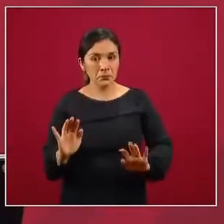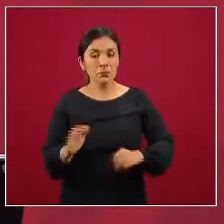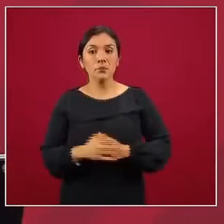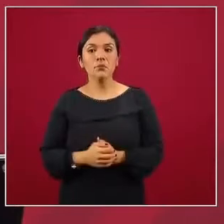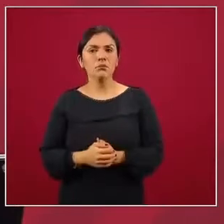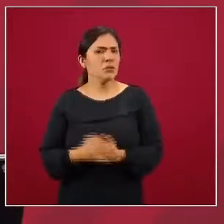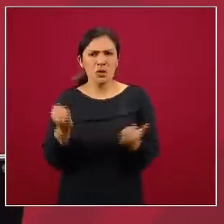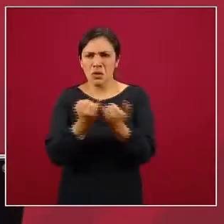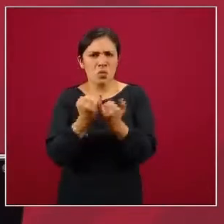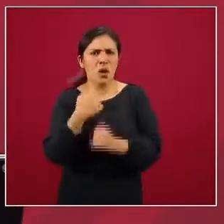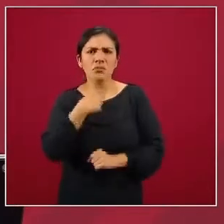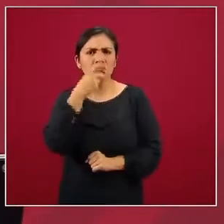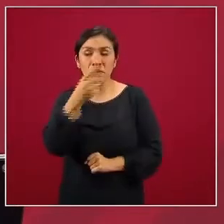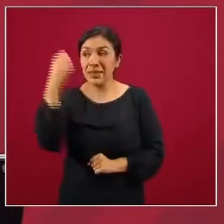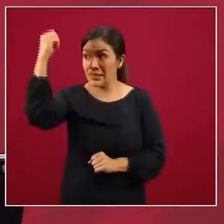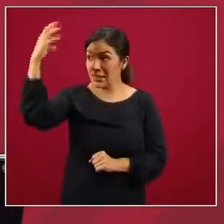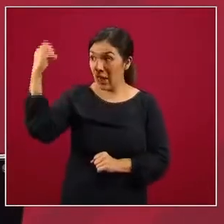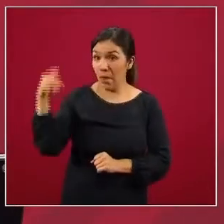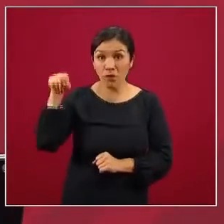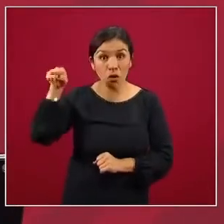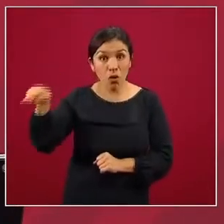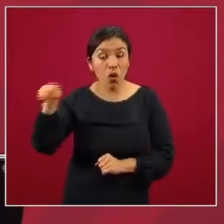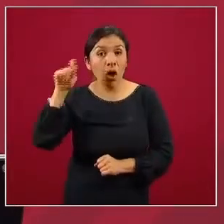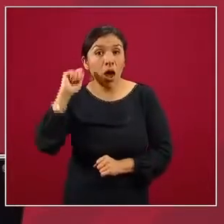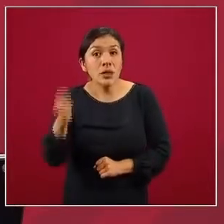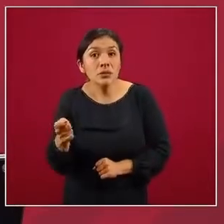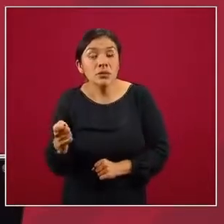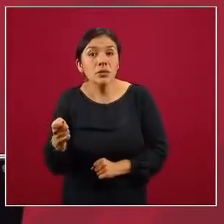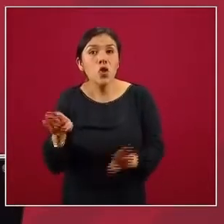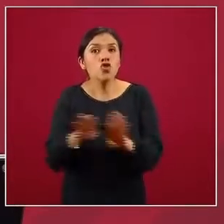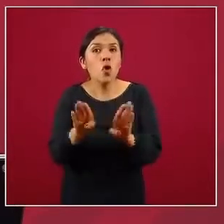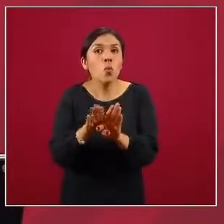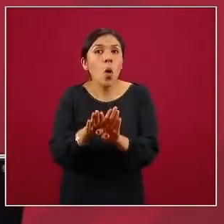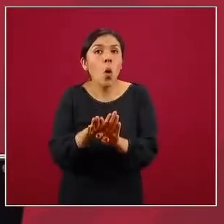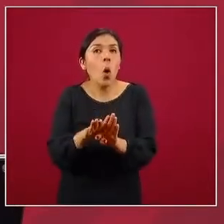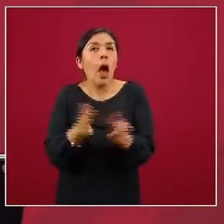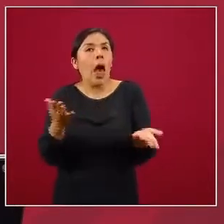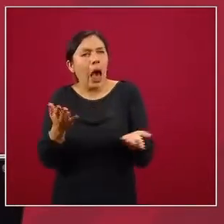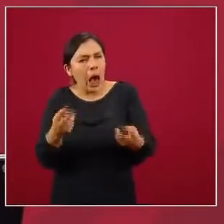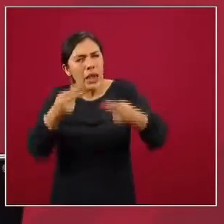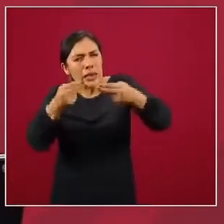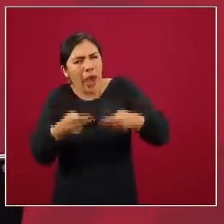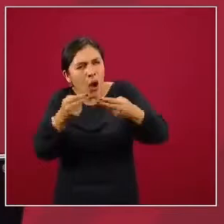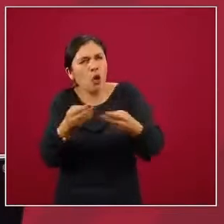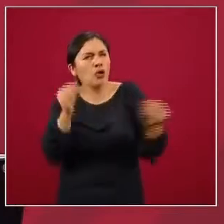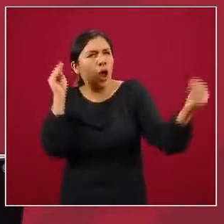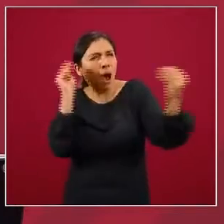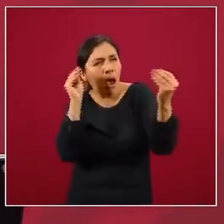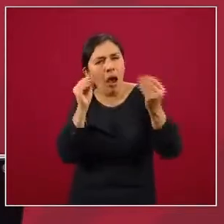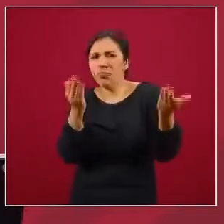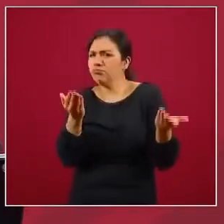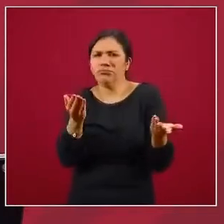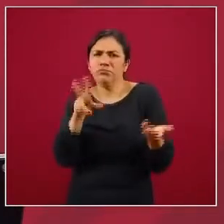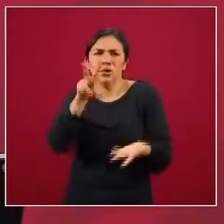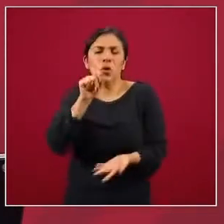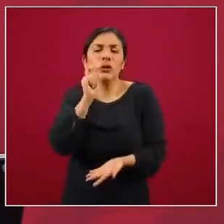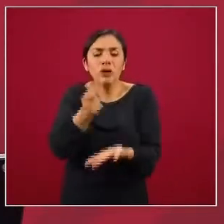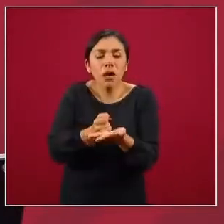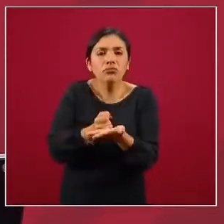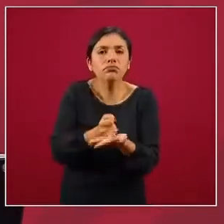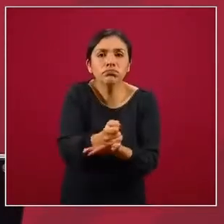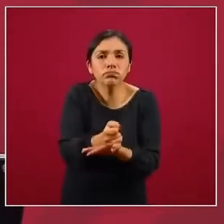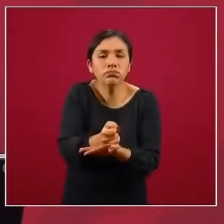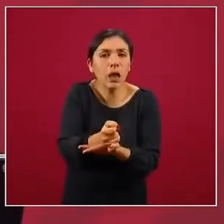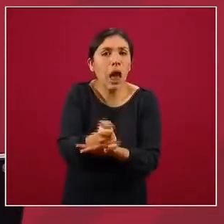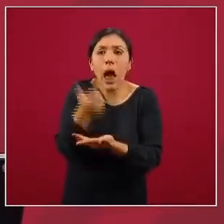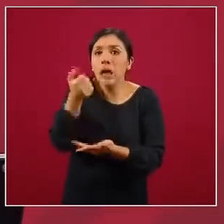Que lo hemos dicho también, el semáforo no se trata de negociarlo con los estados, no está sujeto a negociación, el semáforo es un